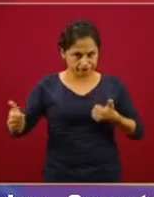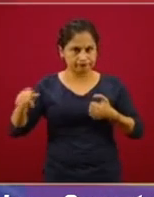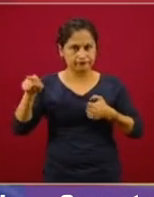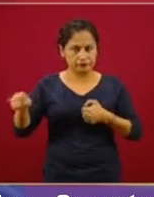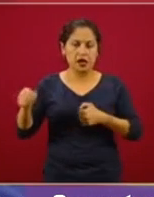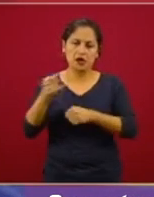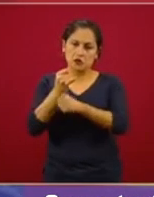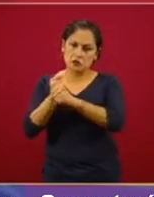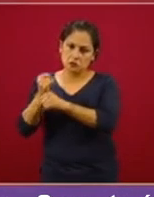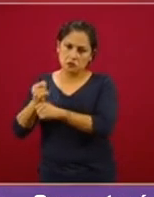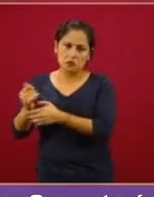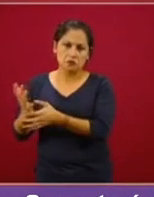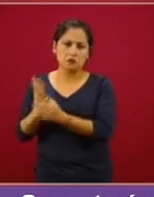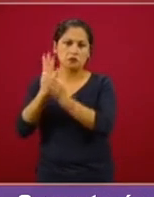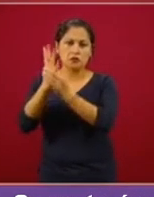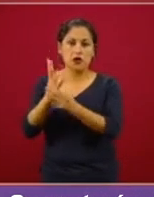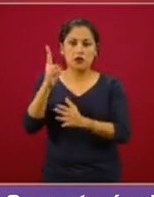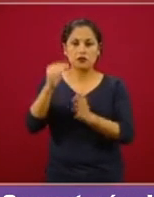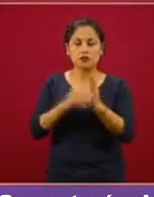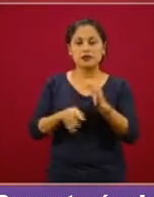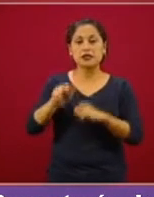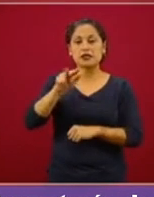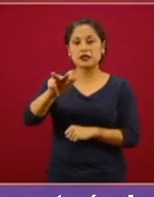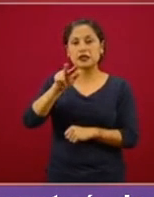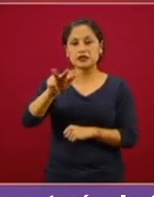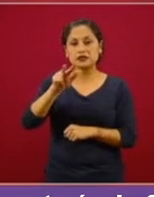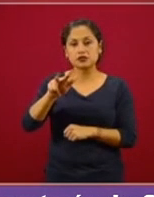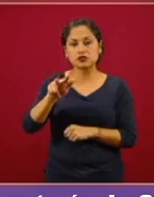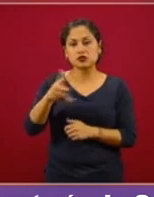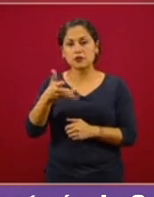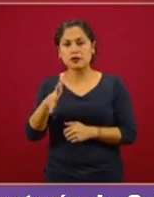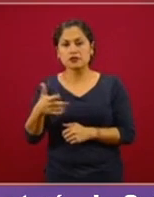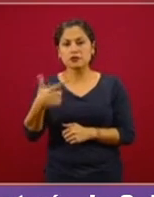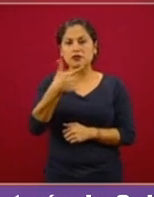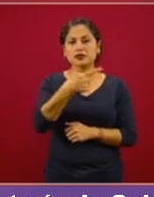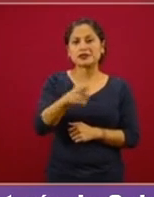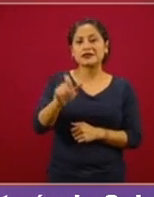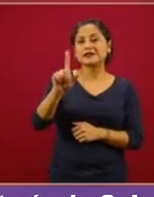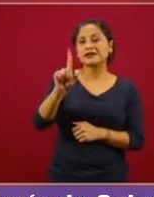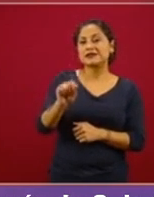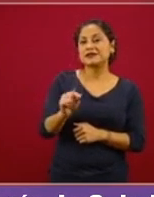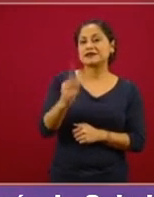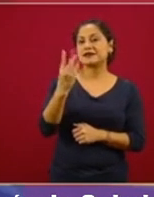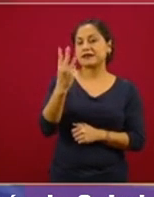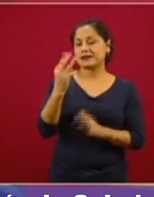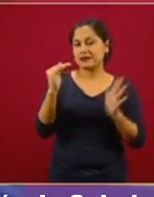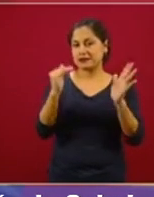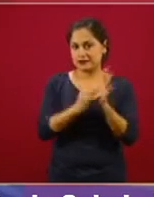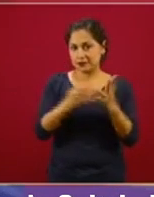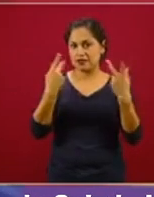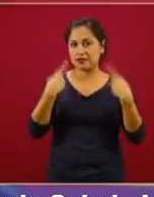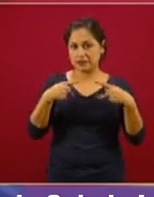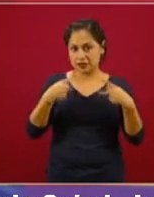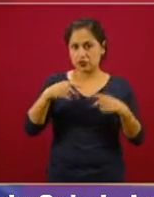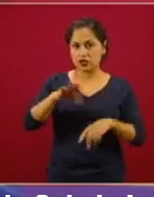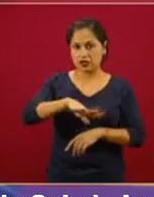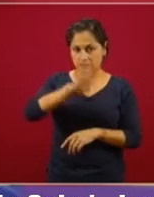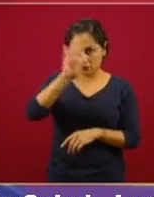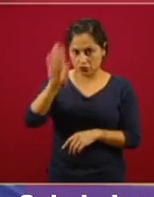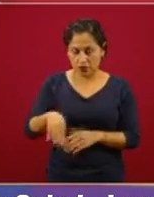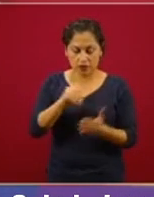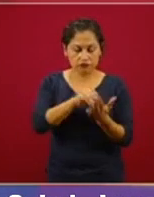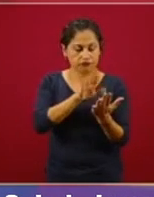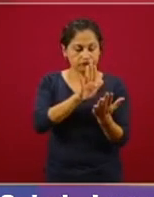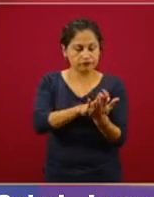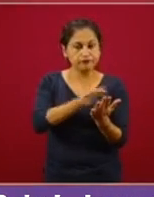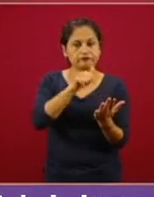estadísticas. En 2018 murieron un poco más de 733,000 personas que fueron registradas, y las